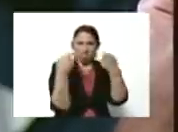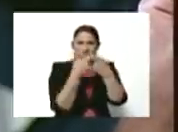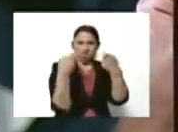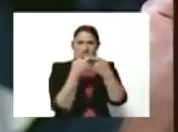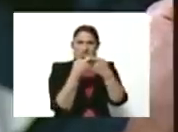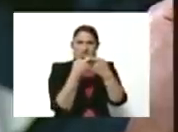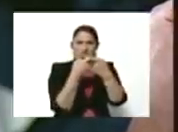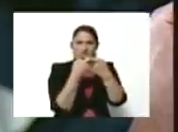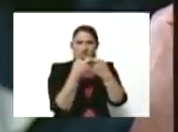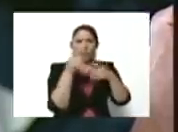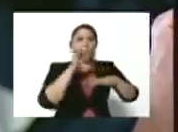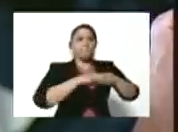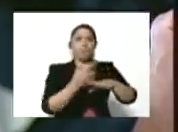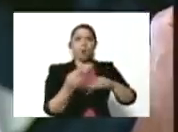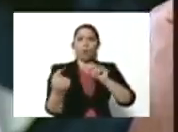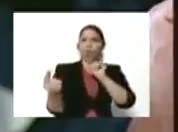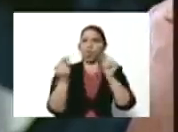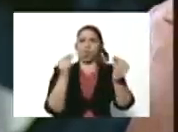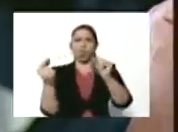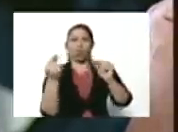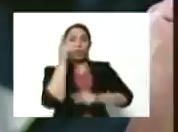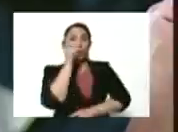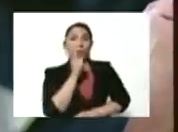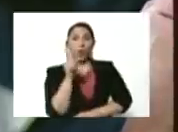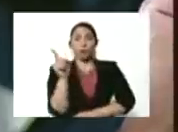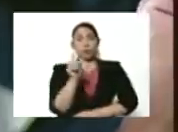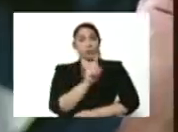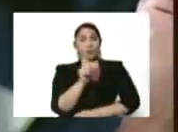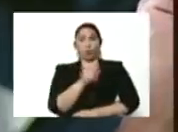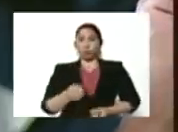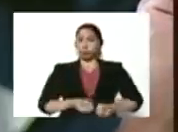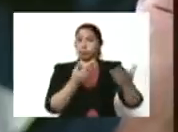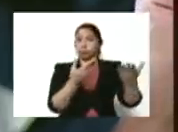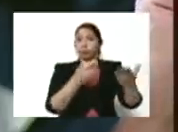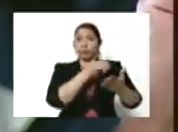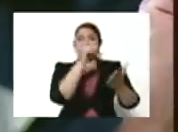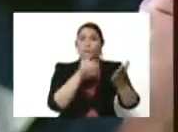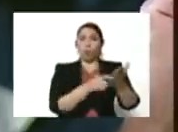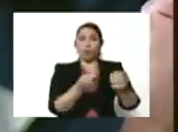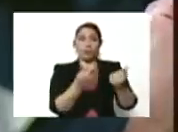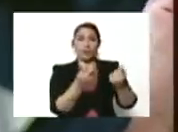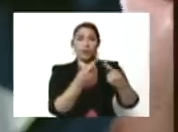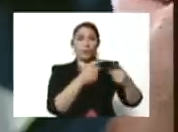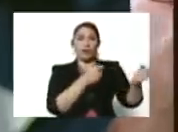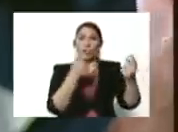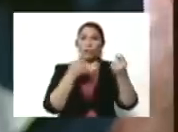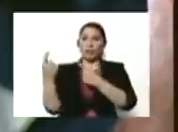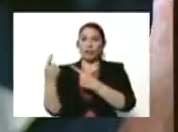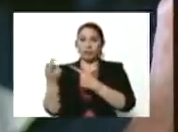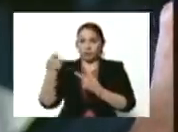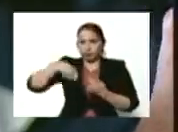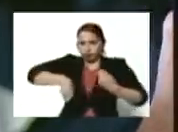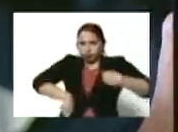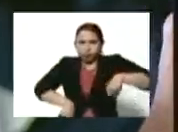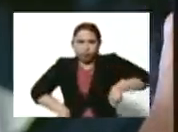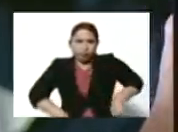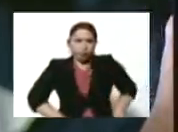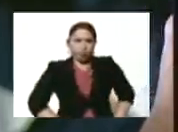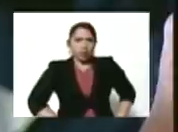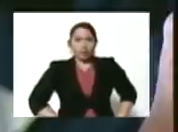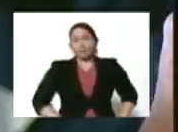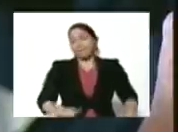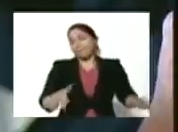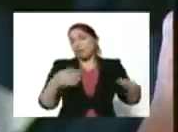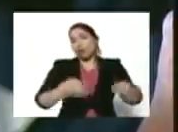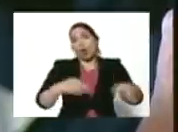por el dinero, porque resulta que Leopoldo López no entregó todo el dinero para la parte logística, sino que se embolsilló, típico de él,